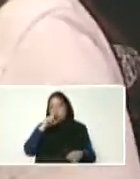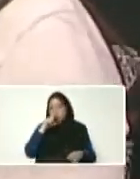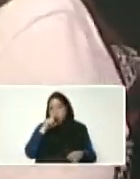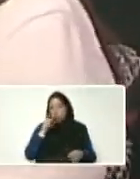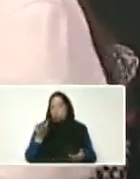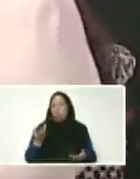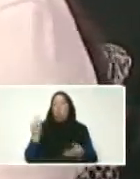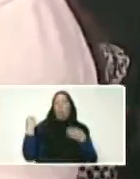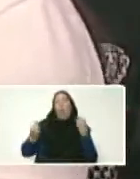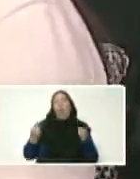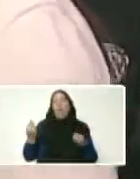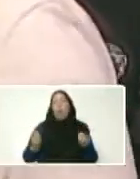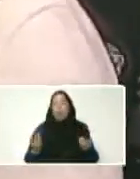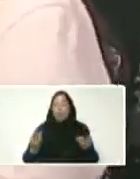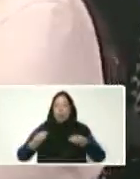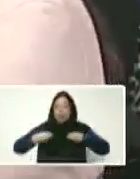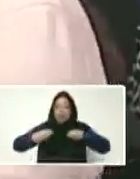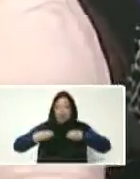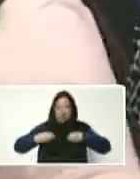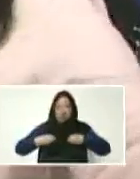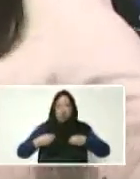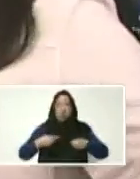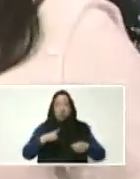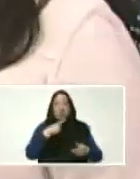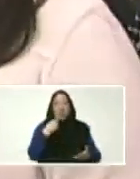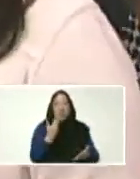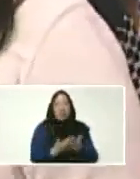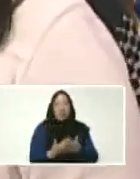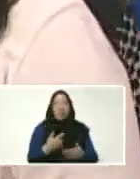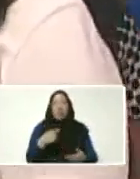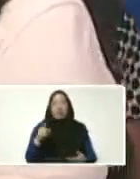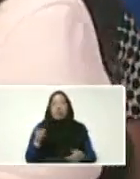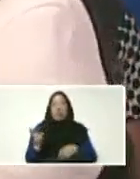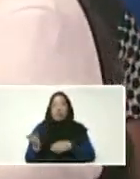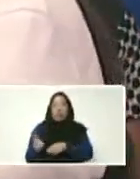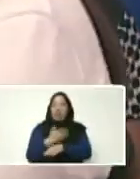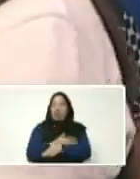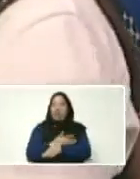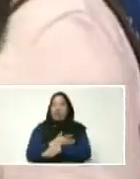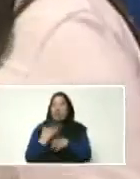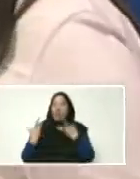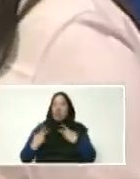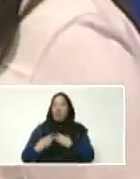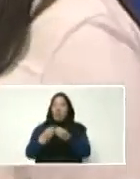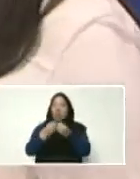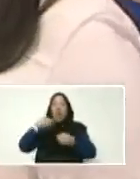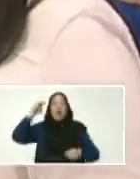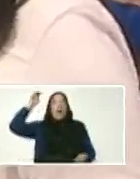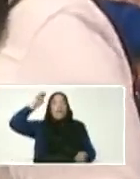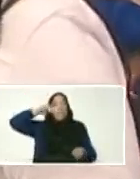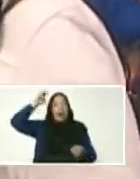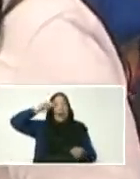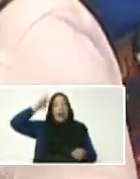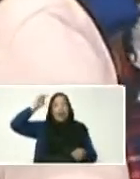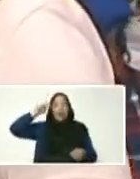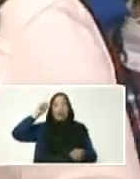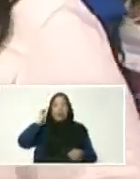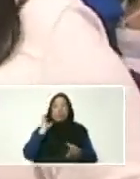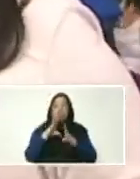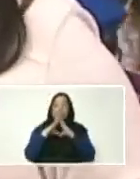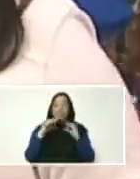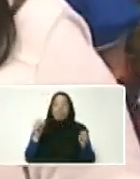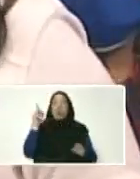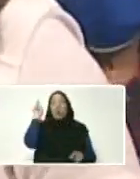usted ha vivido. Diga ese testimonio que me dijo hace un rato de aquí junto a todas las maestras, los maestros, todos